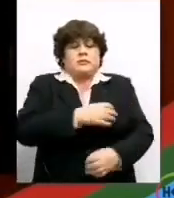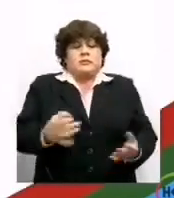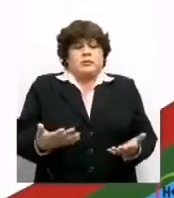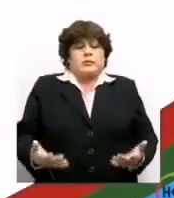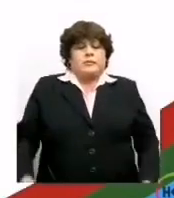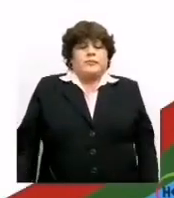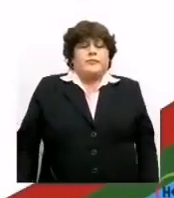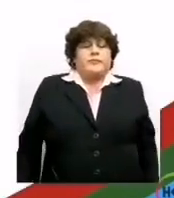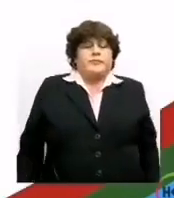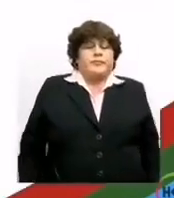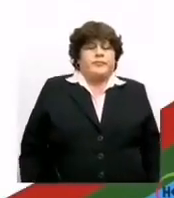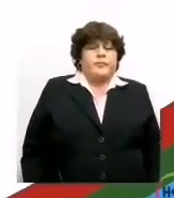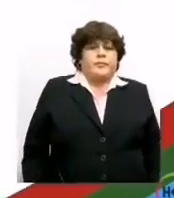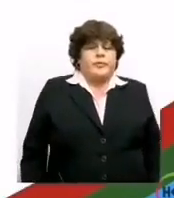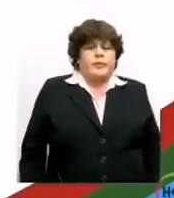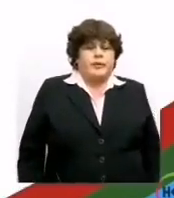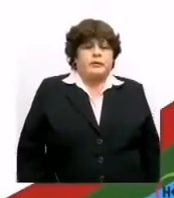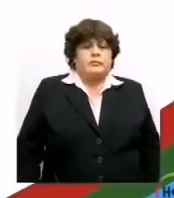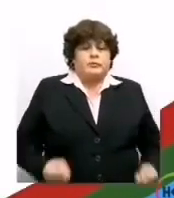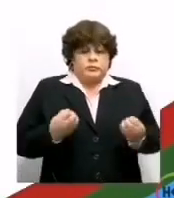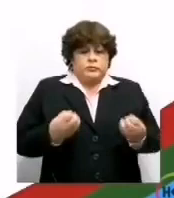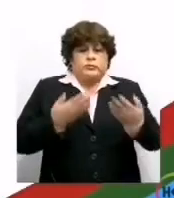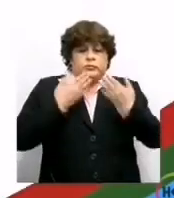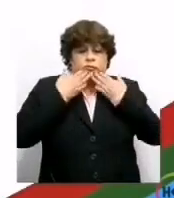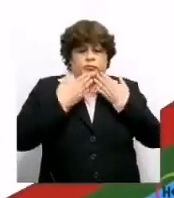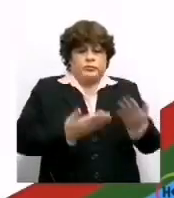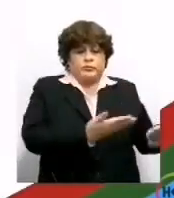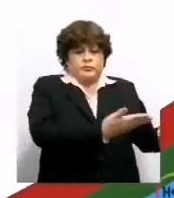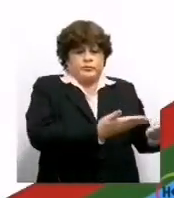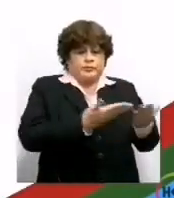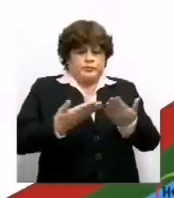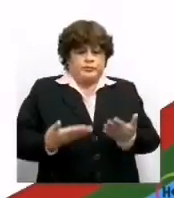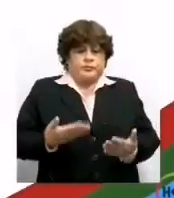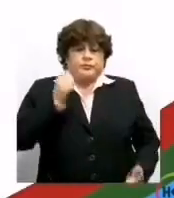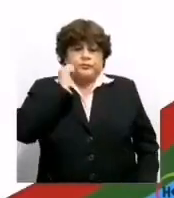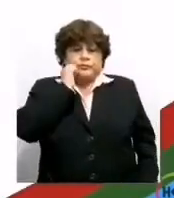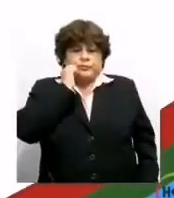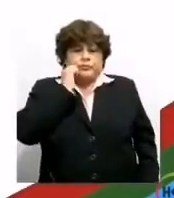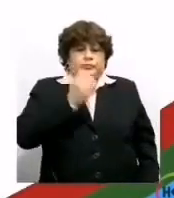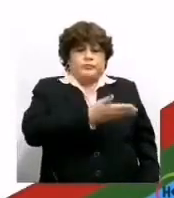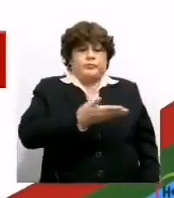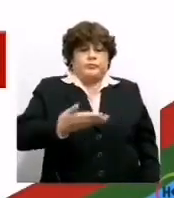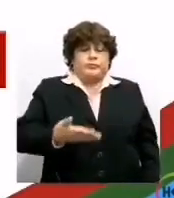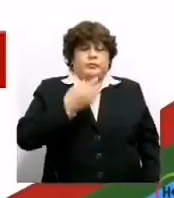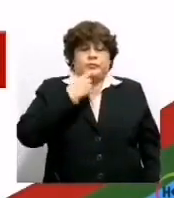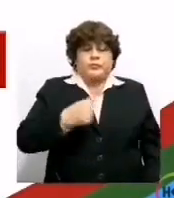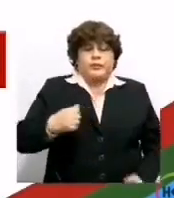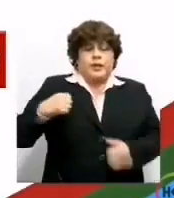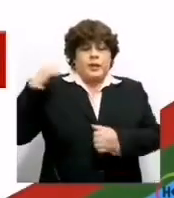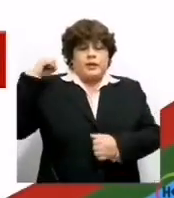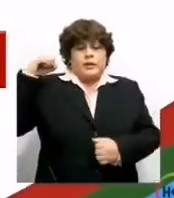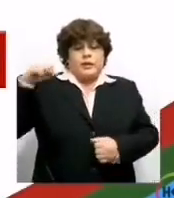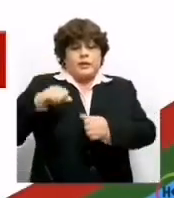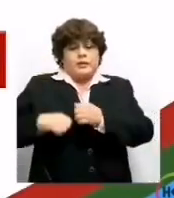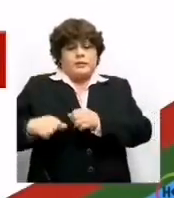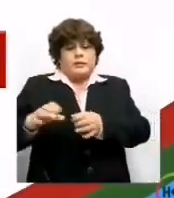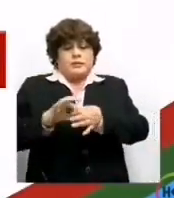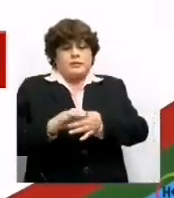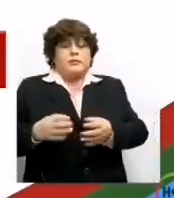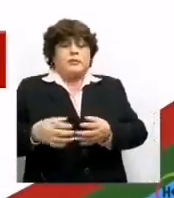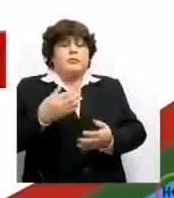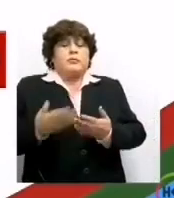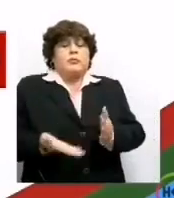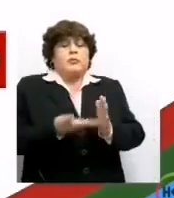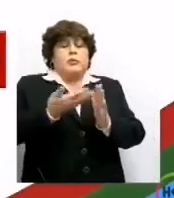salud Muchas gracias invitamos al candidato señor César Acuña Peralta de Alianza para el progreso a responder esta